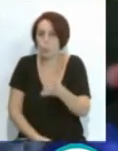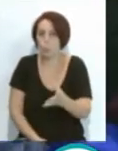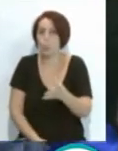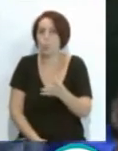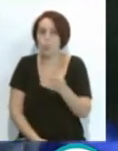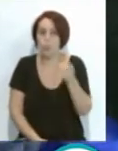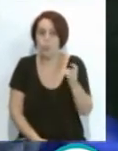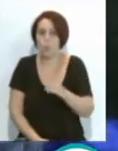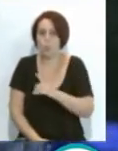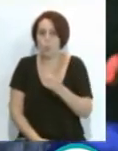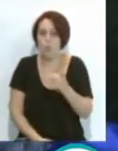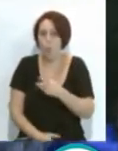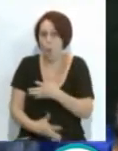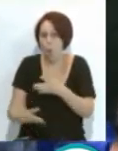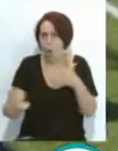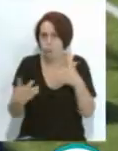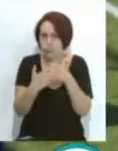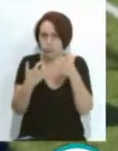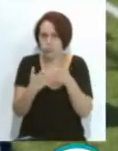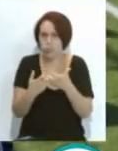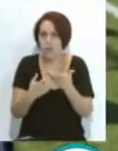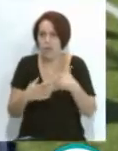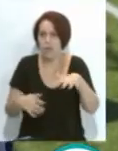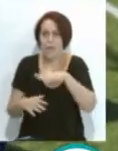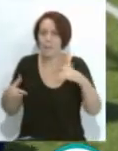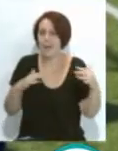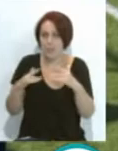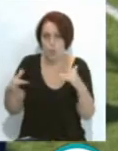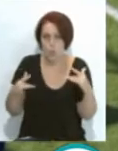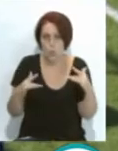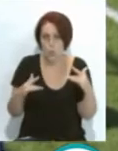de ese golpe que se dio en el partido frente